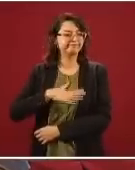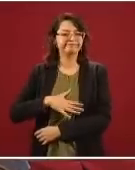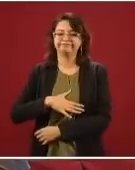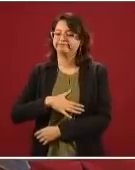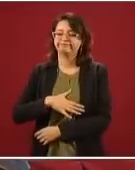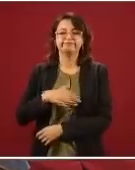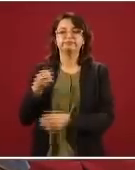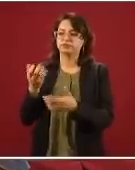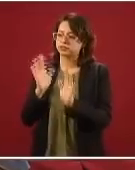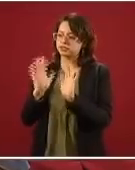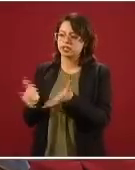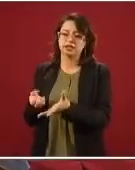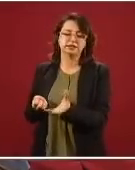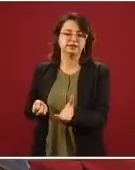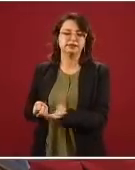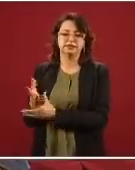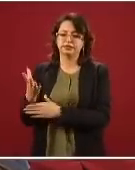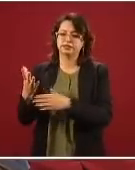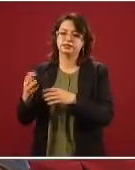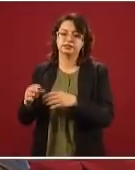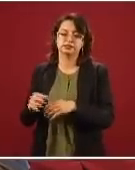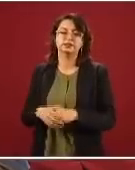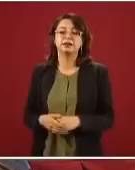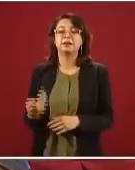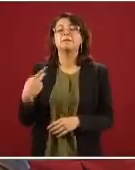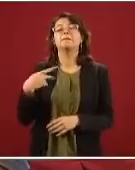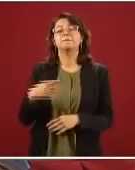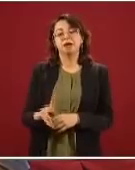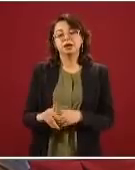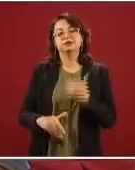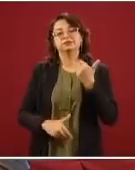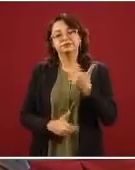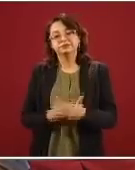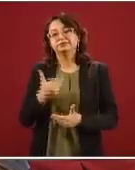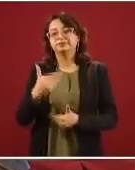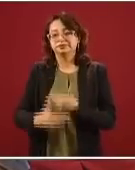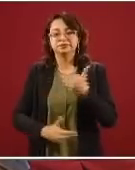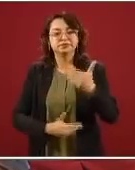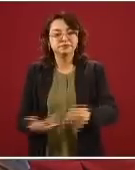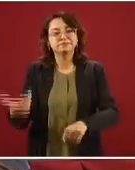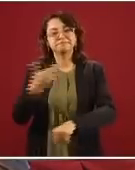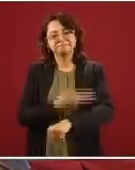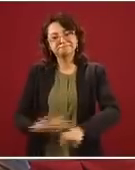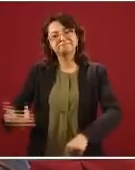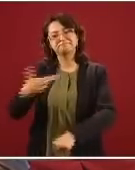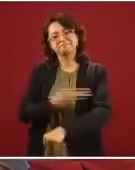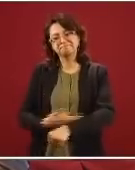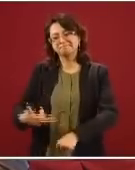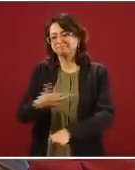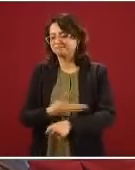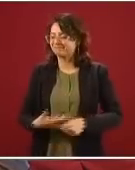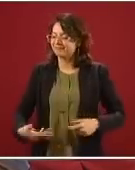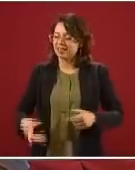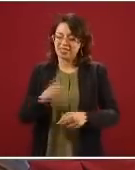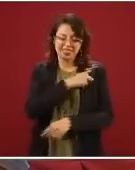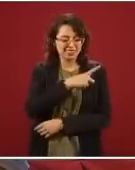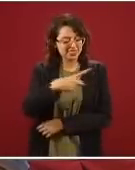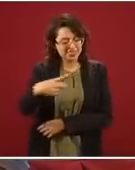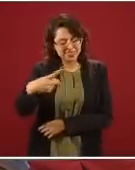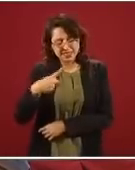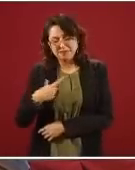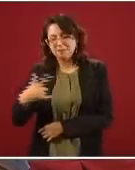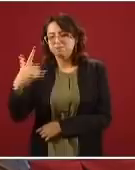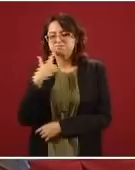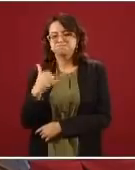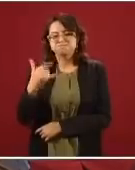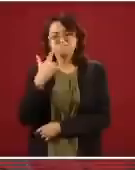injusta, pero son también procedimientos, y hay que seguir empujando para